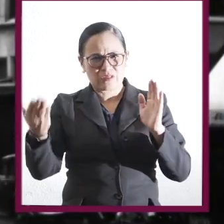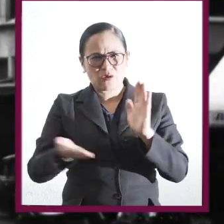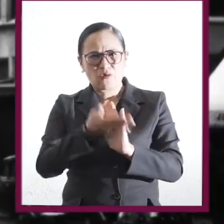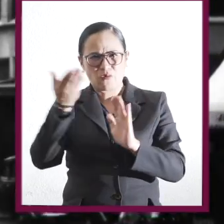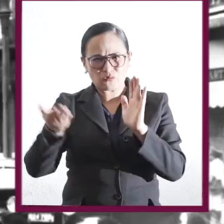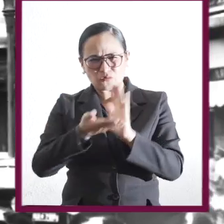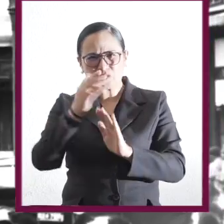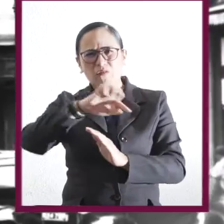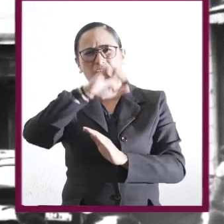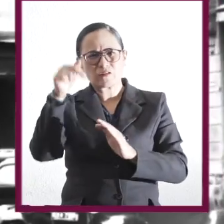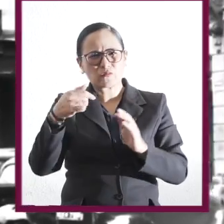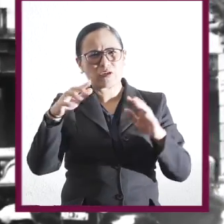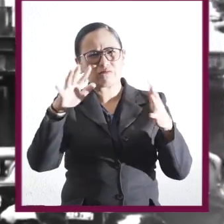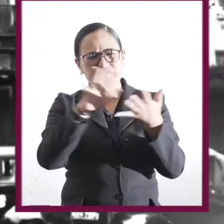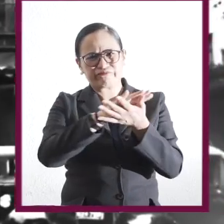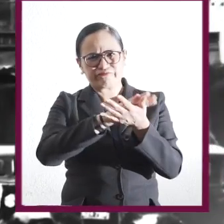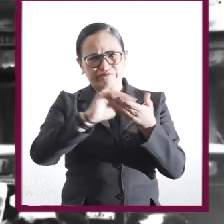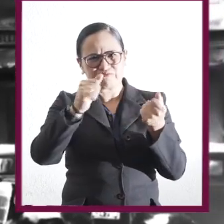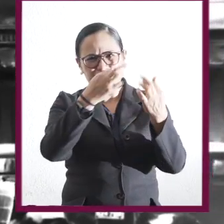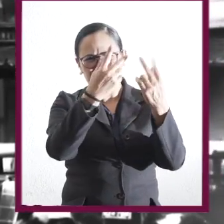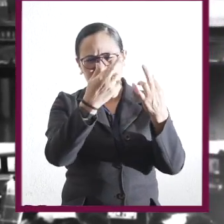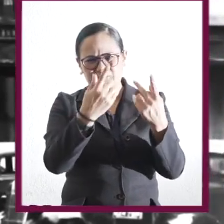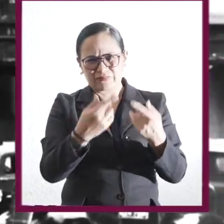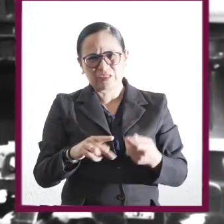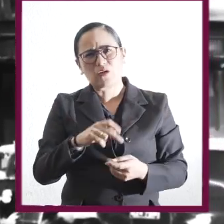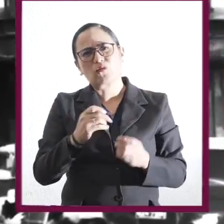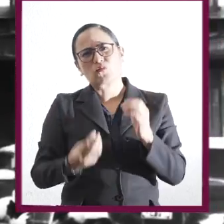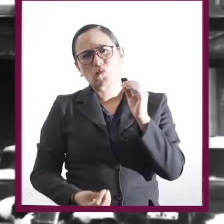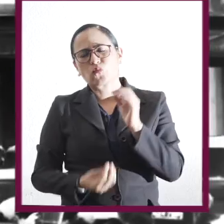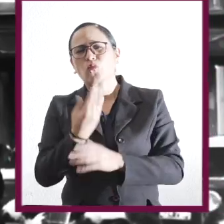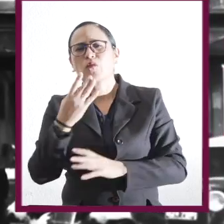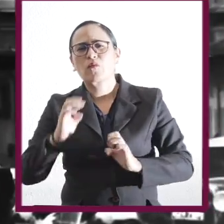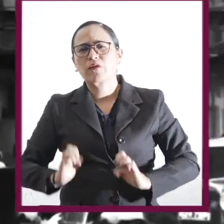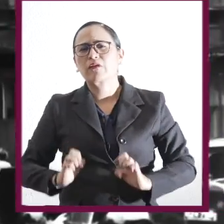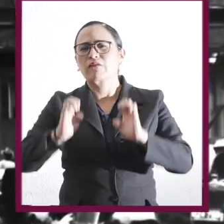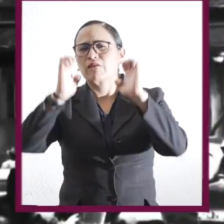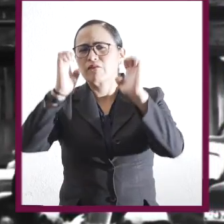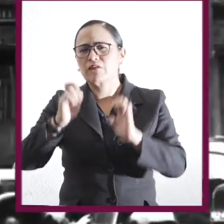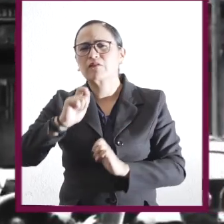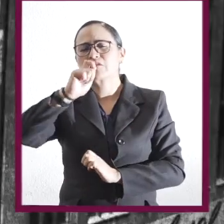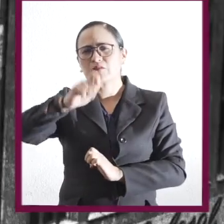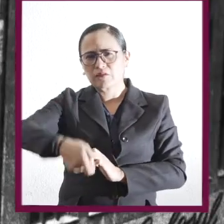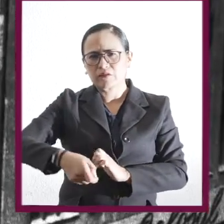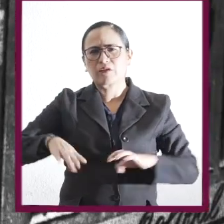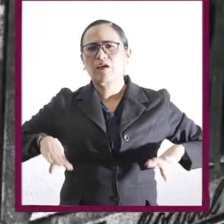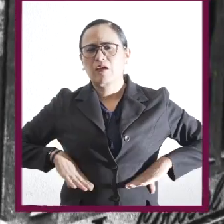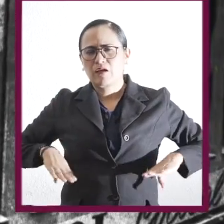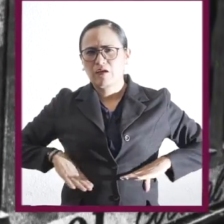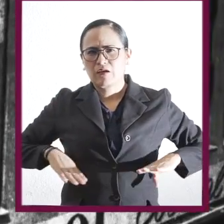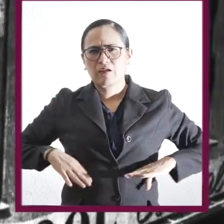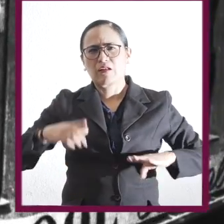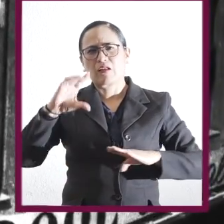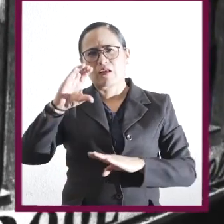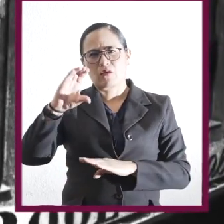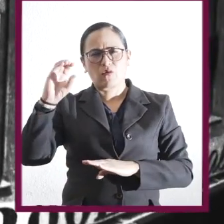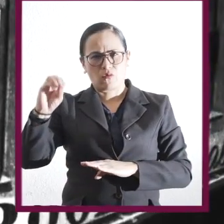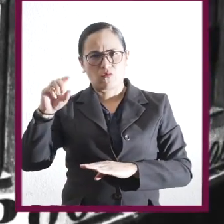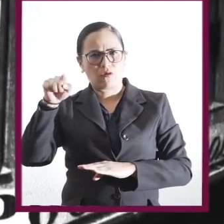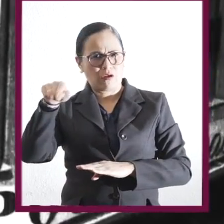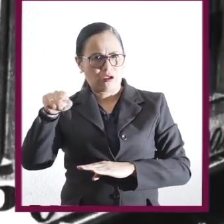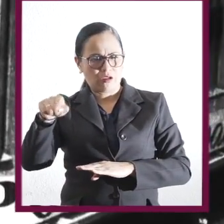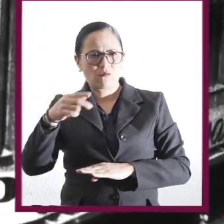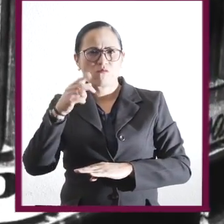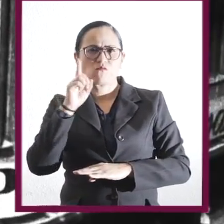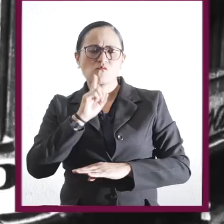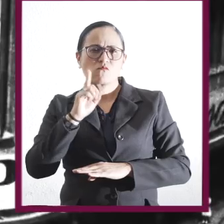En este cruce, esta construcción fue demolida para ajustarse al nuevo trazo. En su lugar se levantó un edificio de estilo